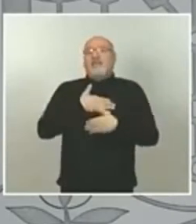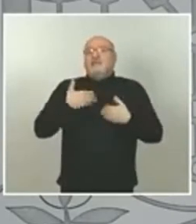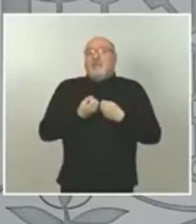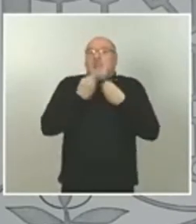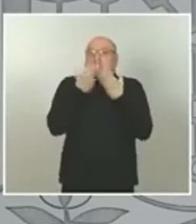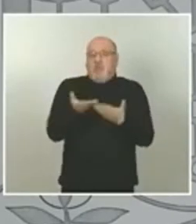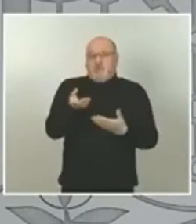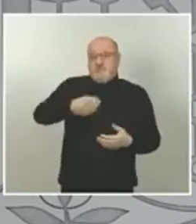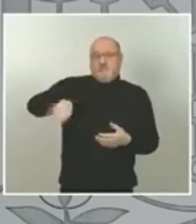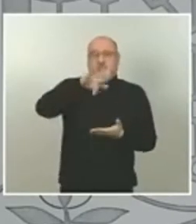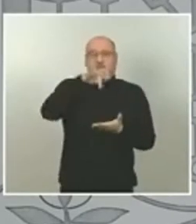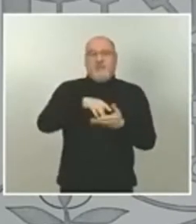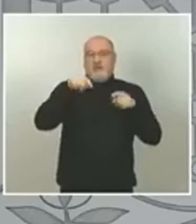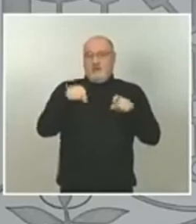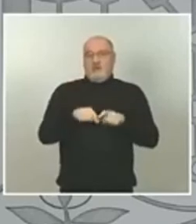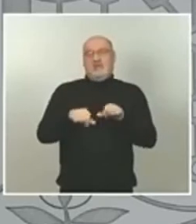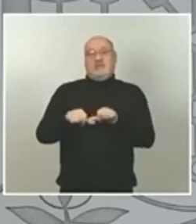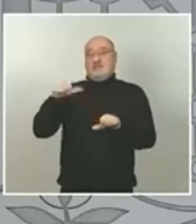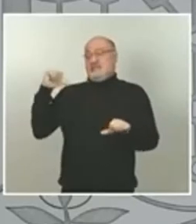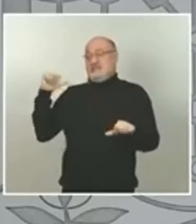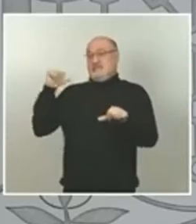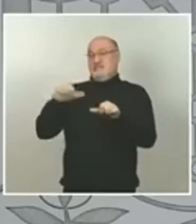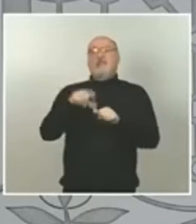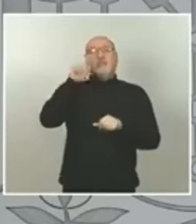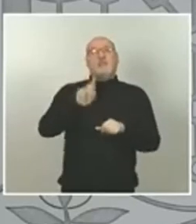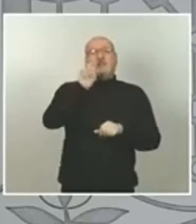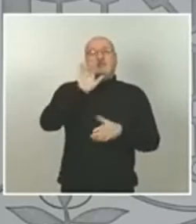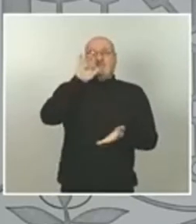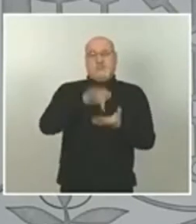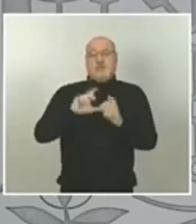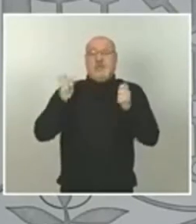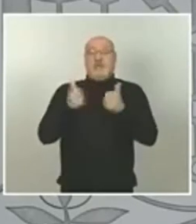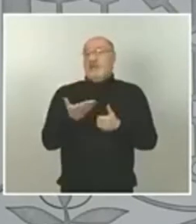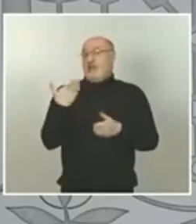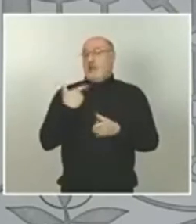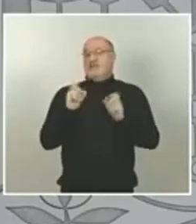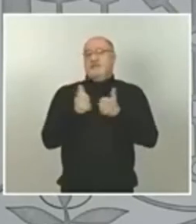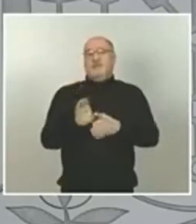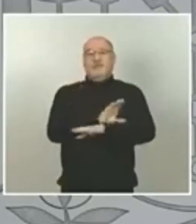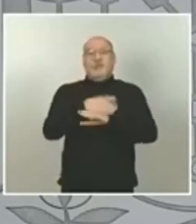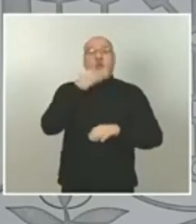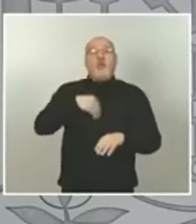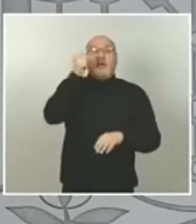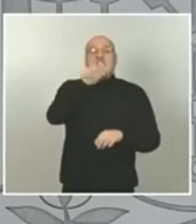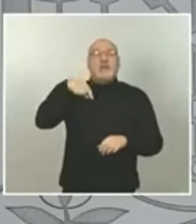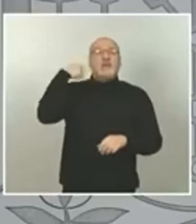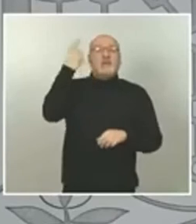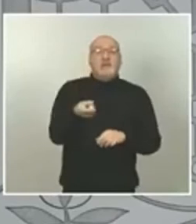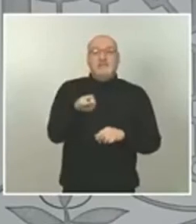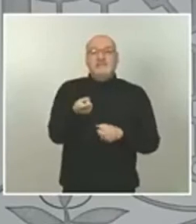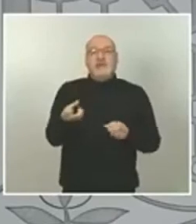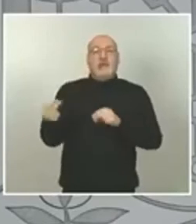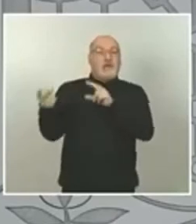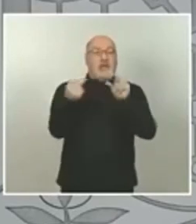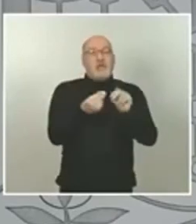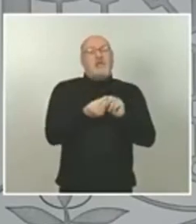el día de hoy, como lo he hecho en el Consejo Interterritorial. Ojalá la próxima semana seamos capaces de dar una